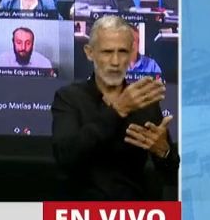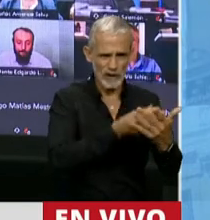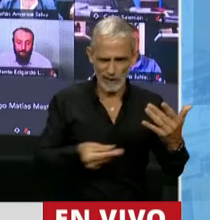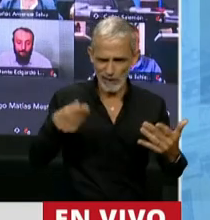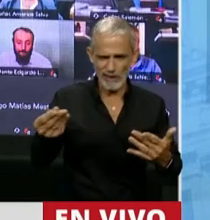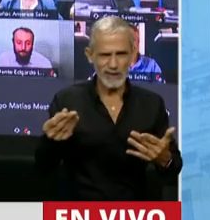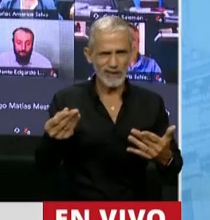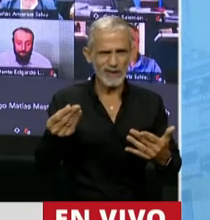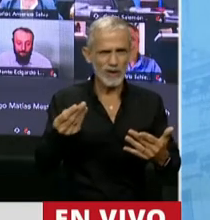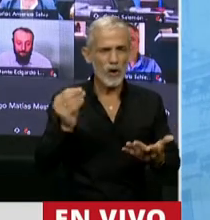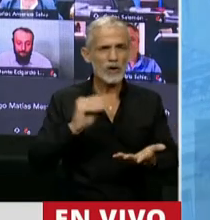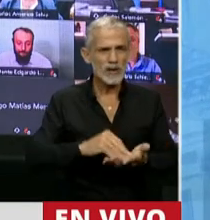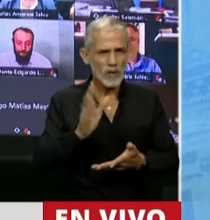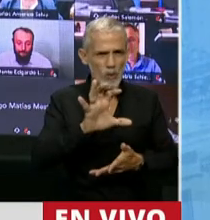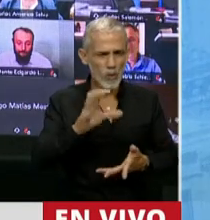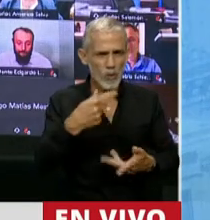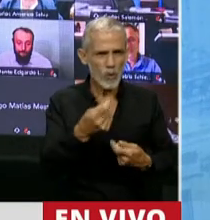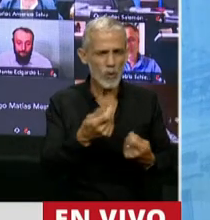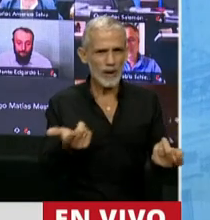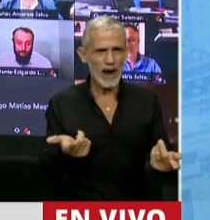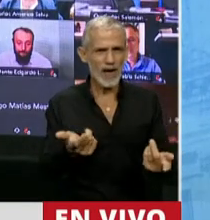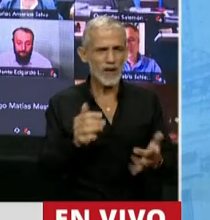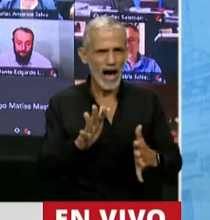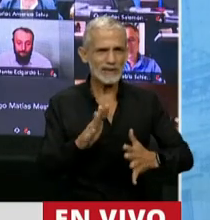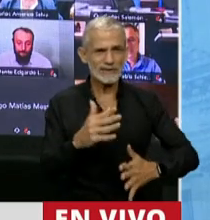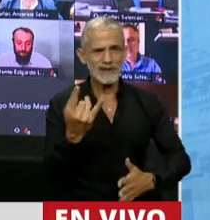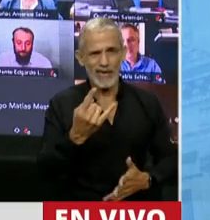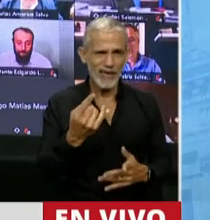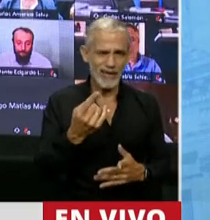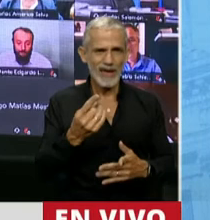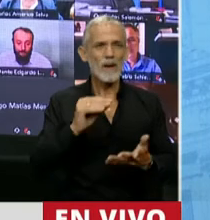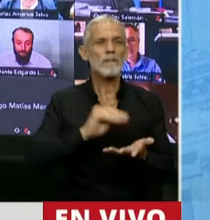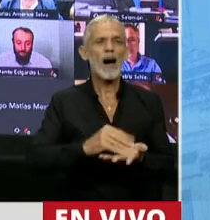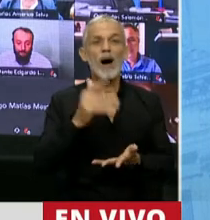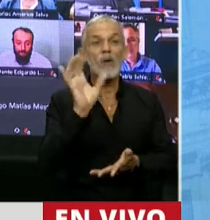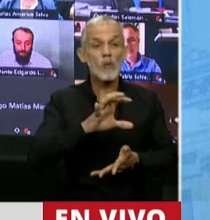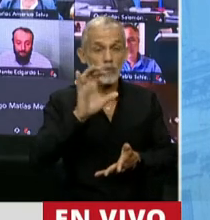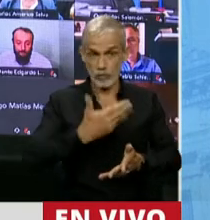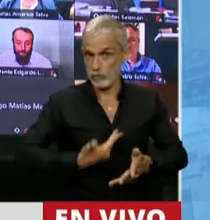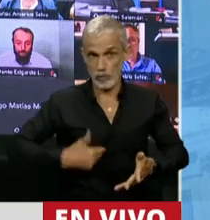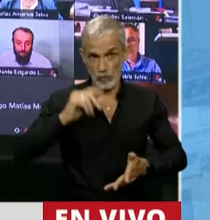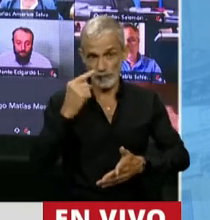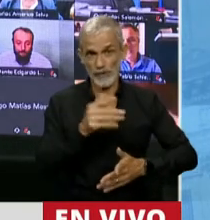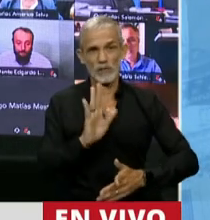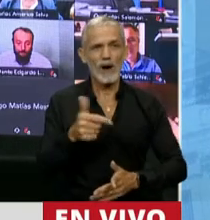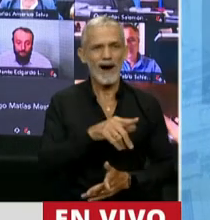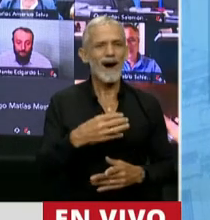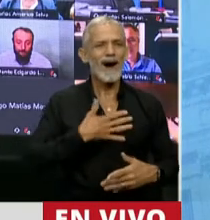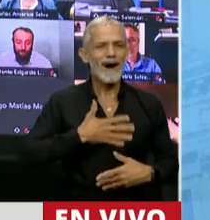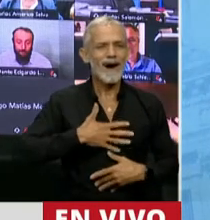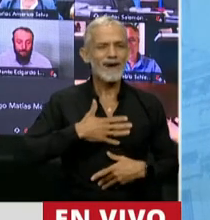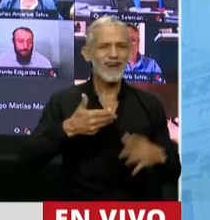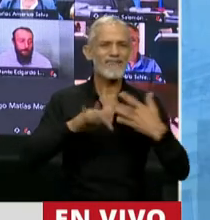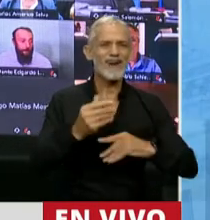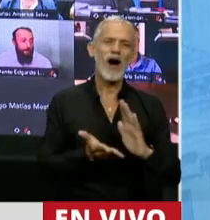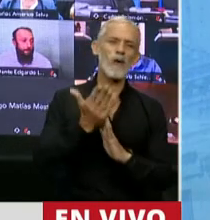que nuevamente nuestros jubilados no solo han sido engañados, sino que han sido burlados quizás en su buena fe de creer que